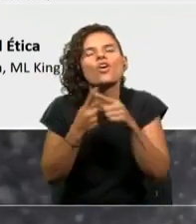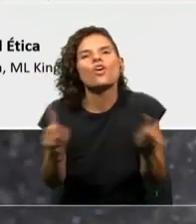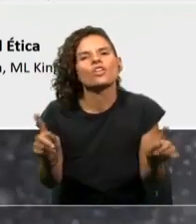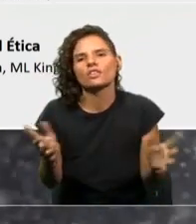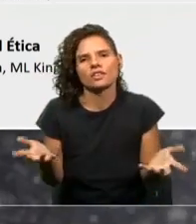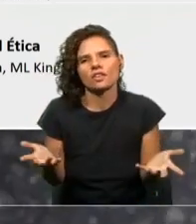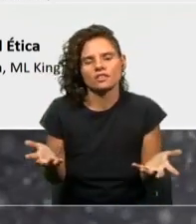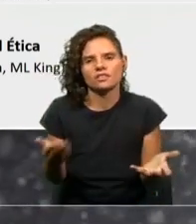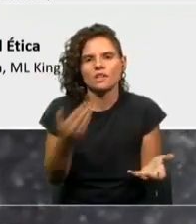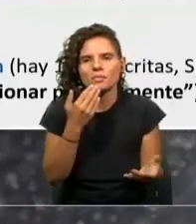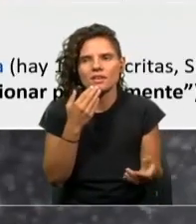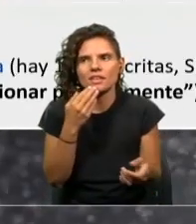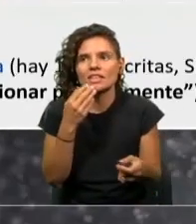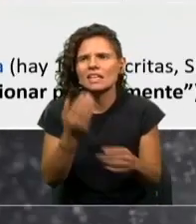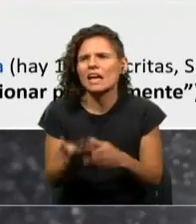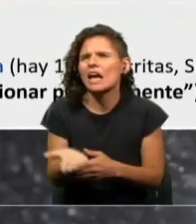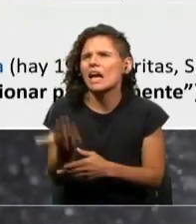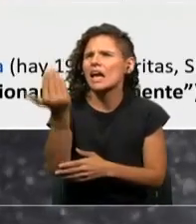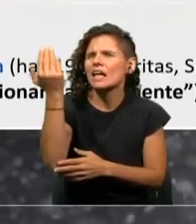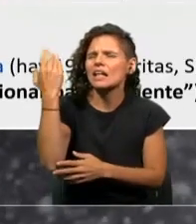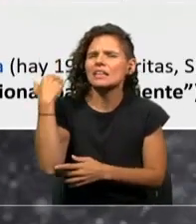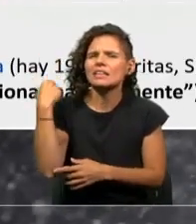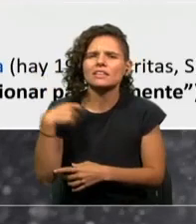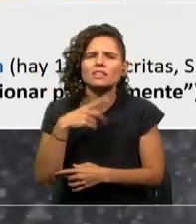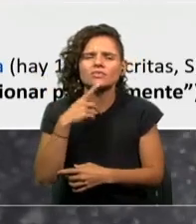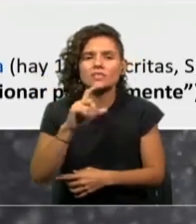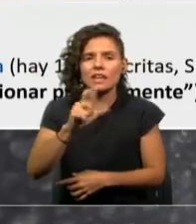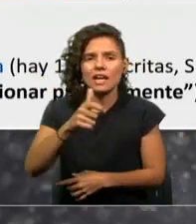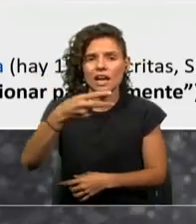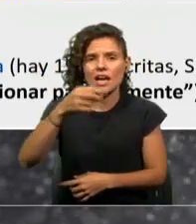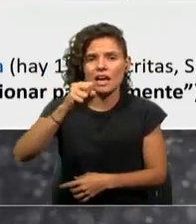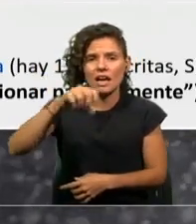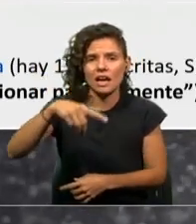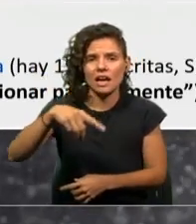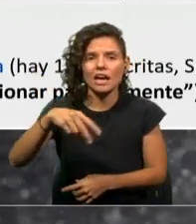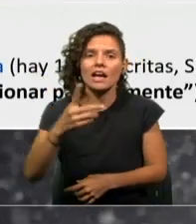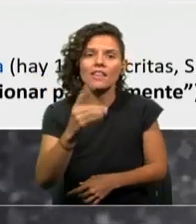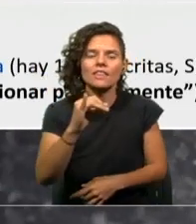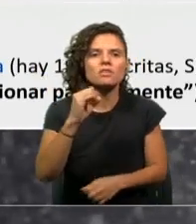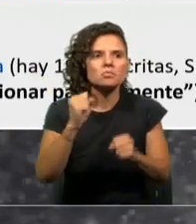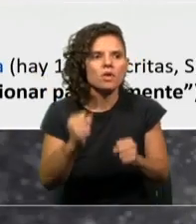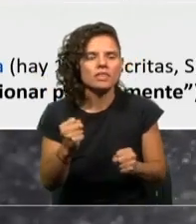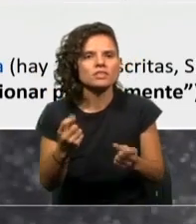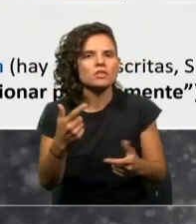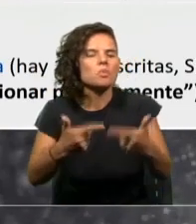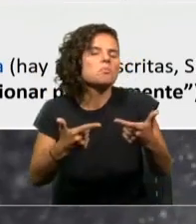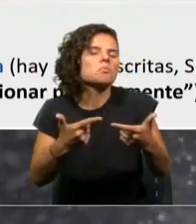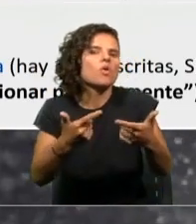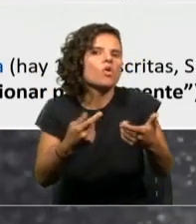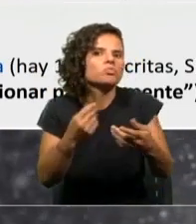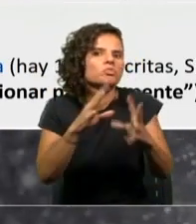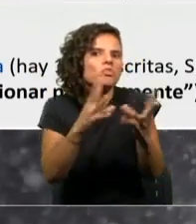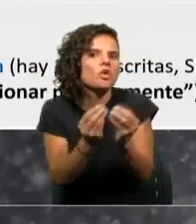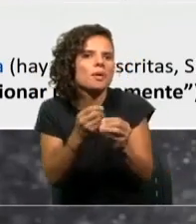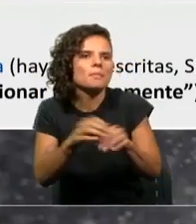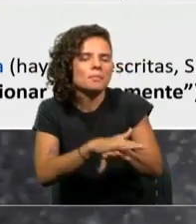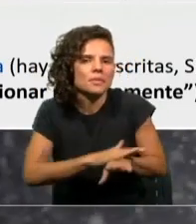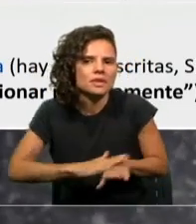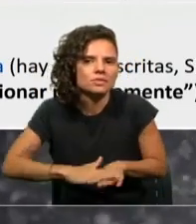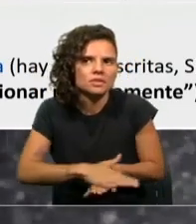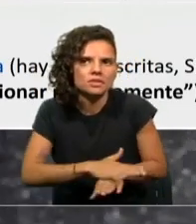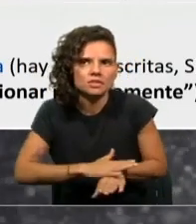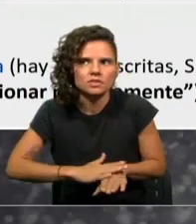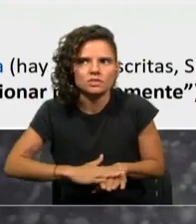desde antaño, pero que Gandhi ya le puso nombre, ¿ya? Que es la política de la persuasión. ¿Ya? Gandhi le hablaba